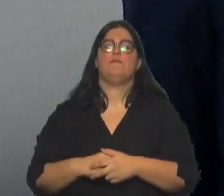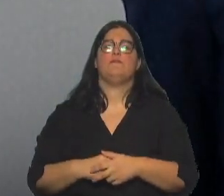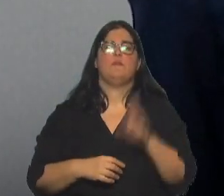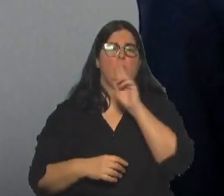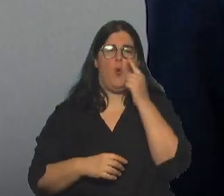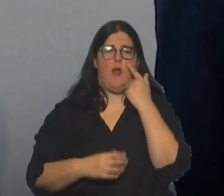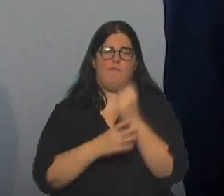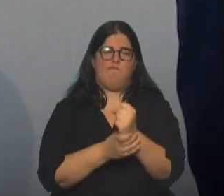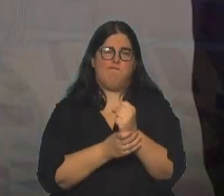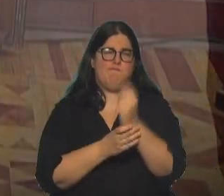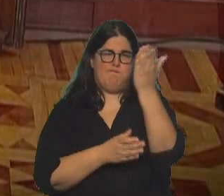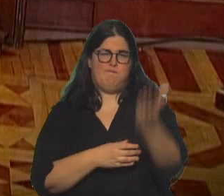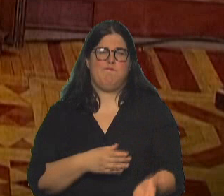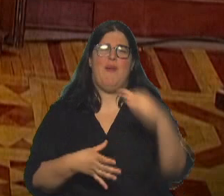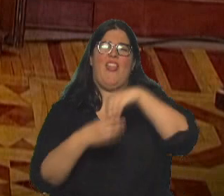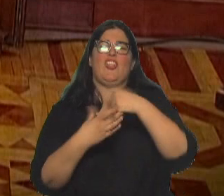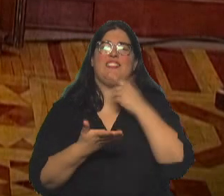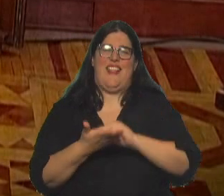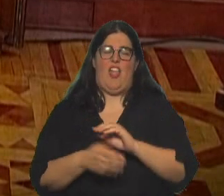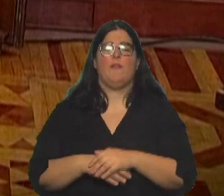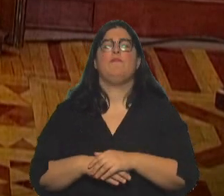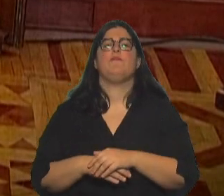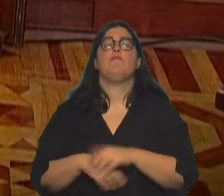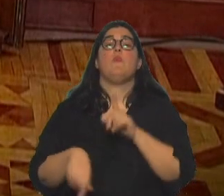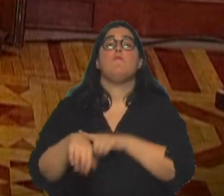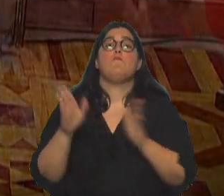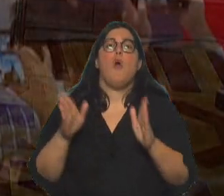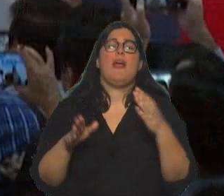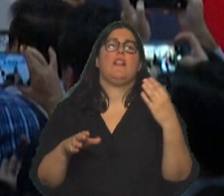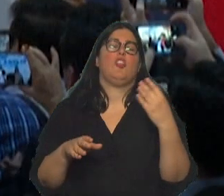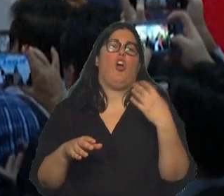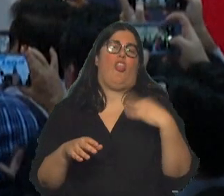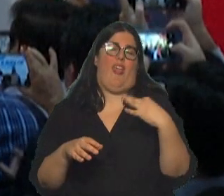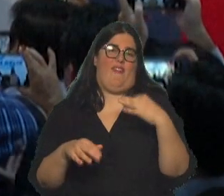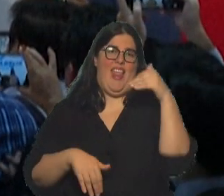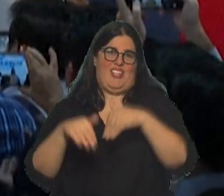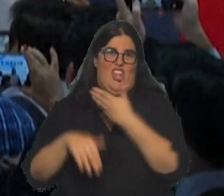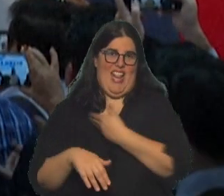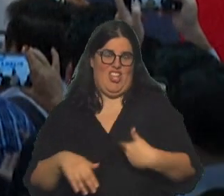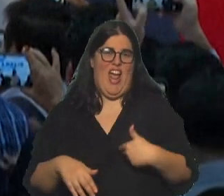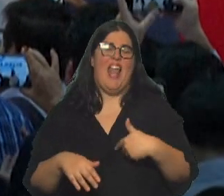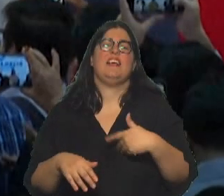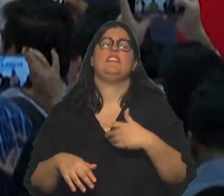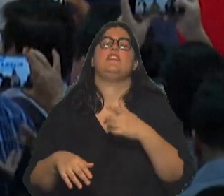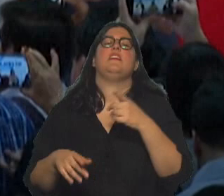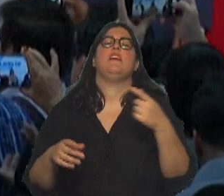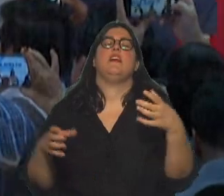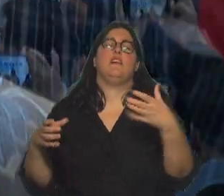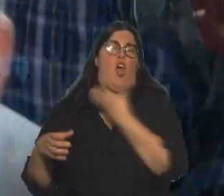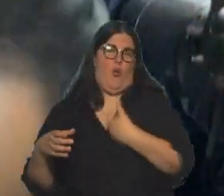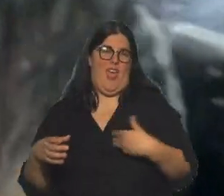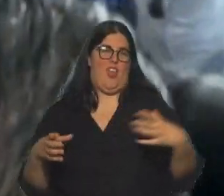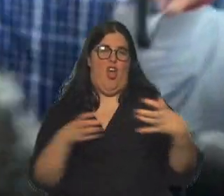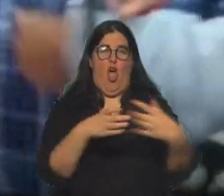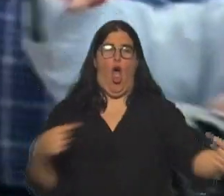el Senado de la República. Por imposición de los tiempos electorales del presidente, la principal alianza opositora eligió a la